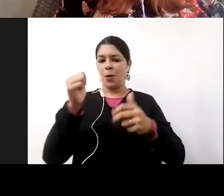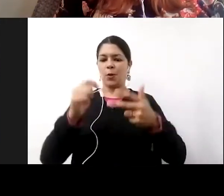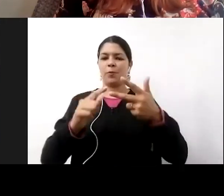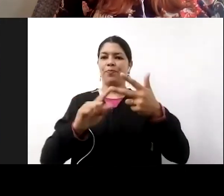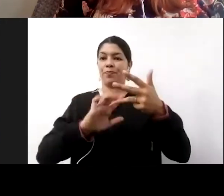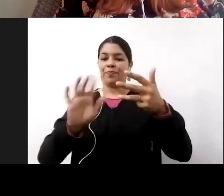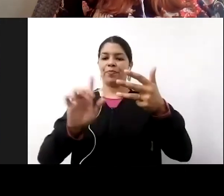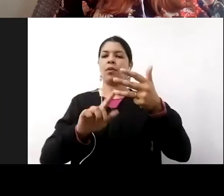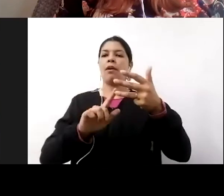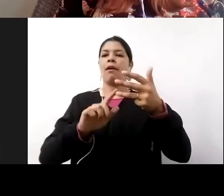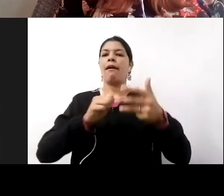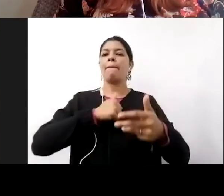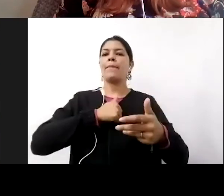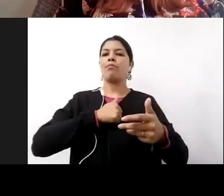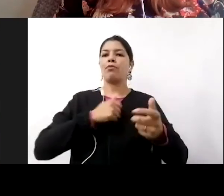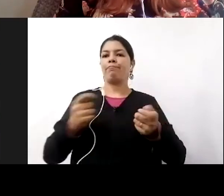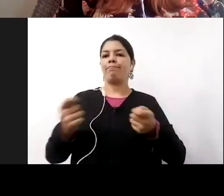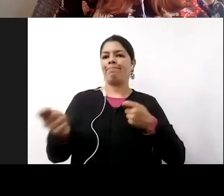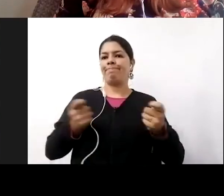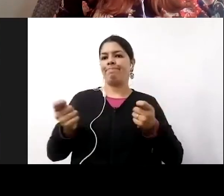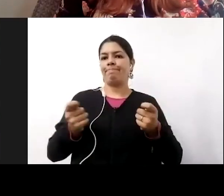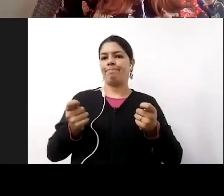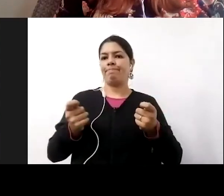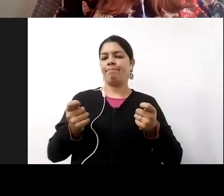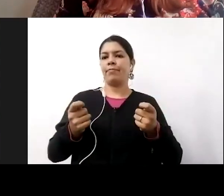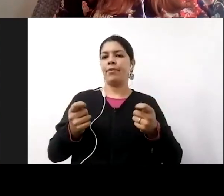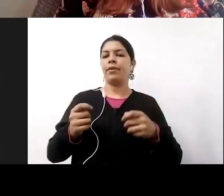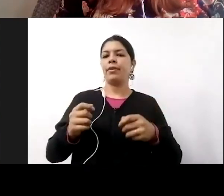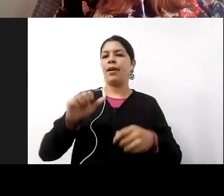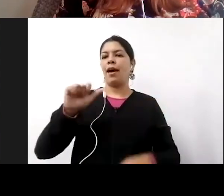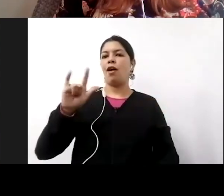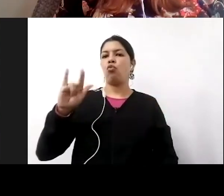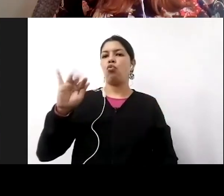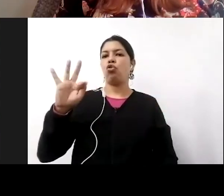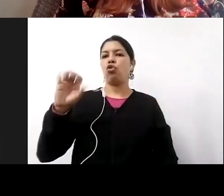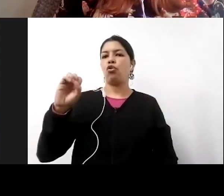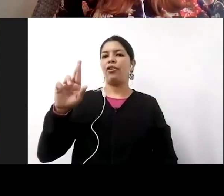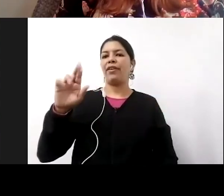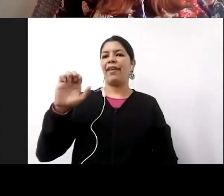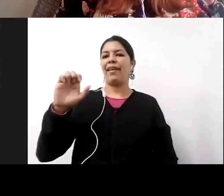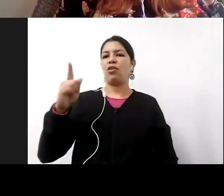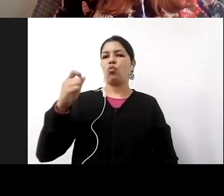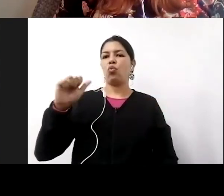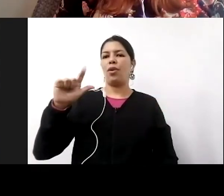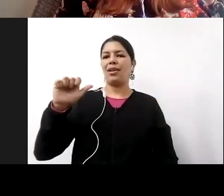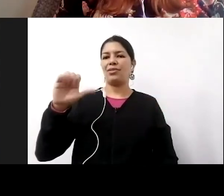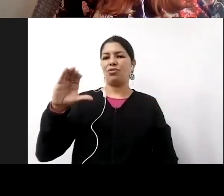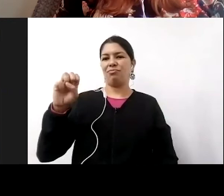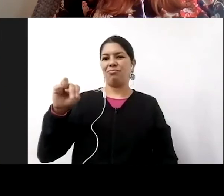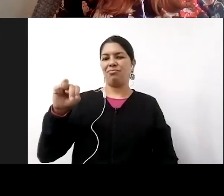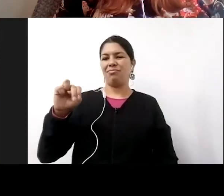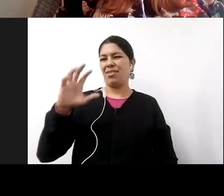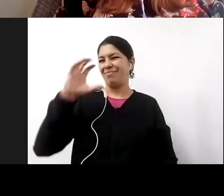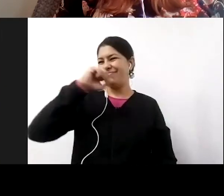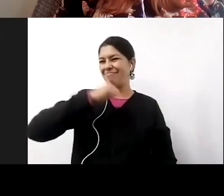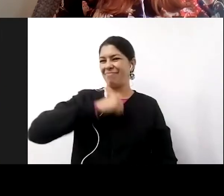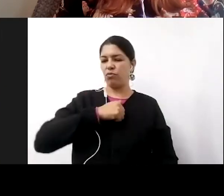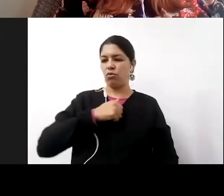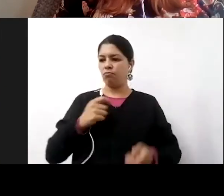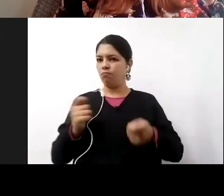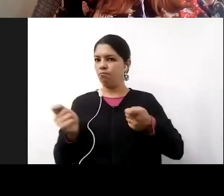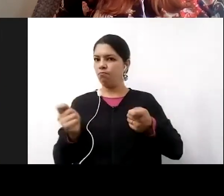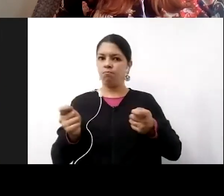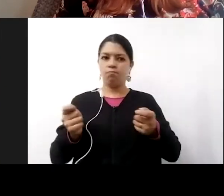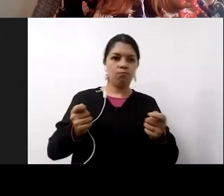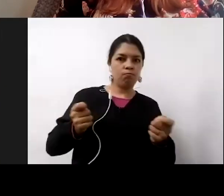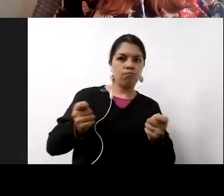una competencia personal que nos permite autodireccionarnos y es muy importante para adaptarnos en diferentes situaciones